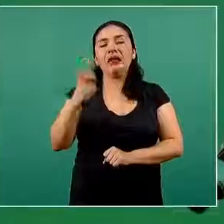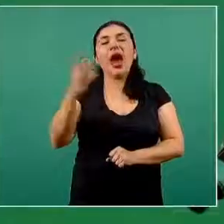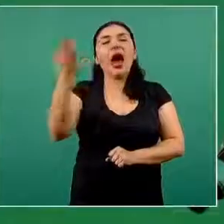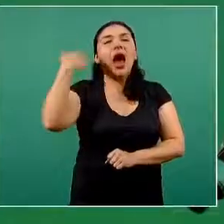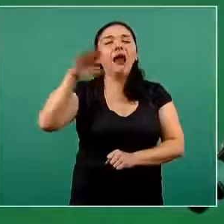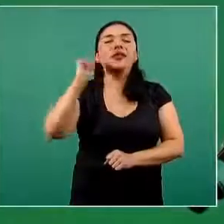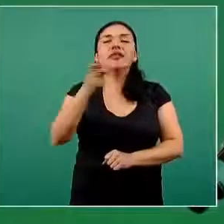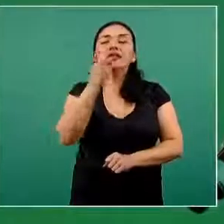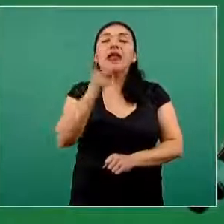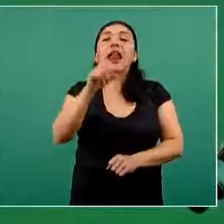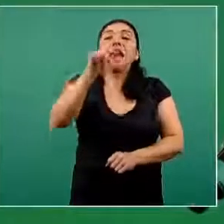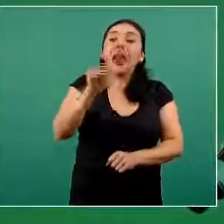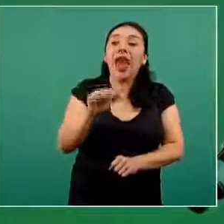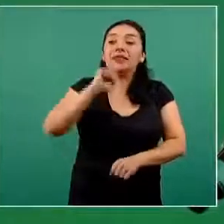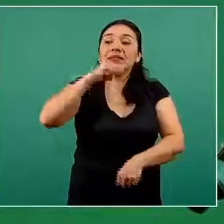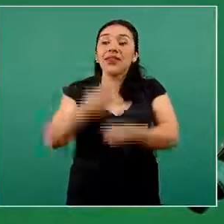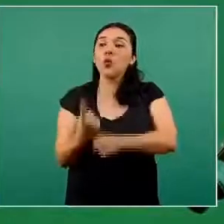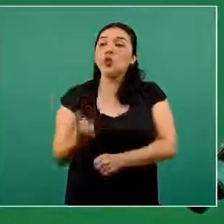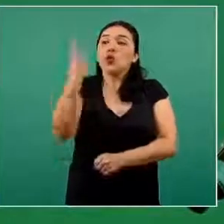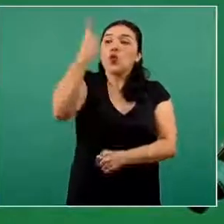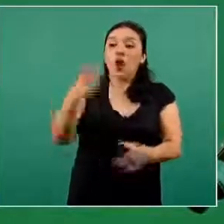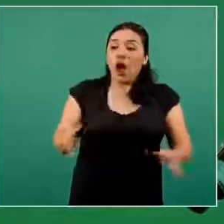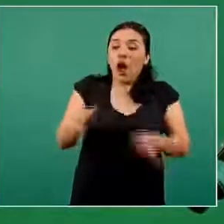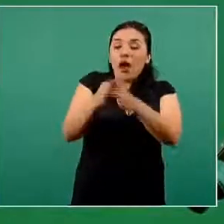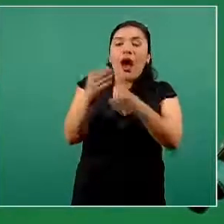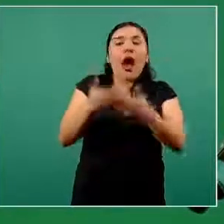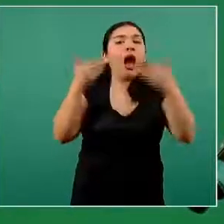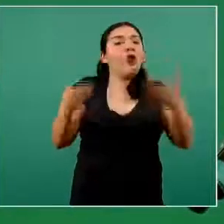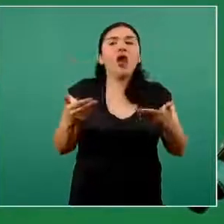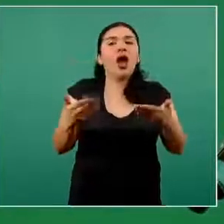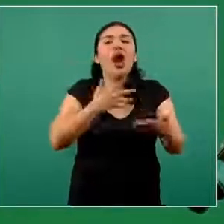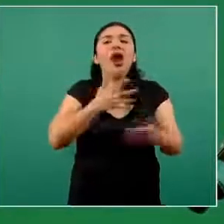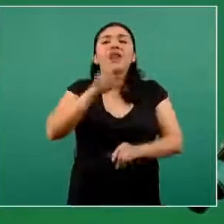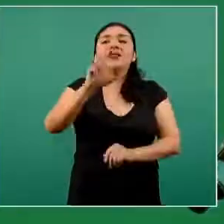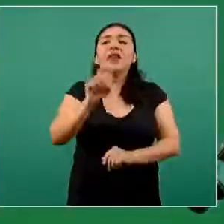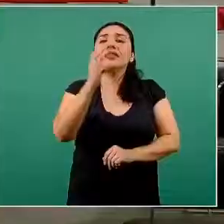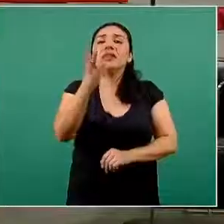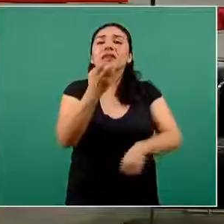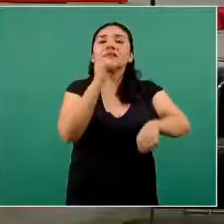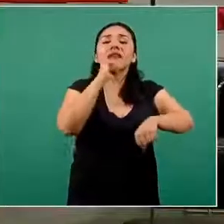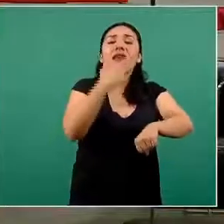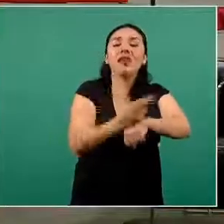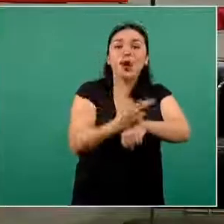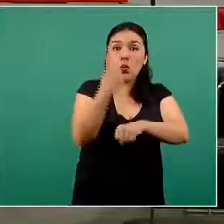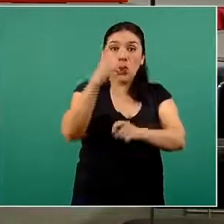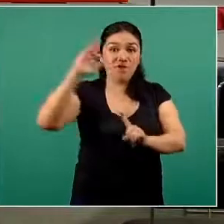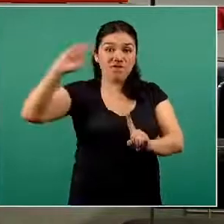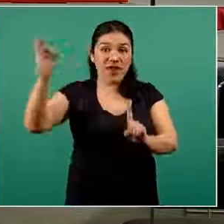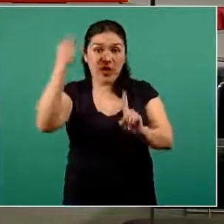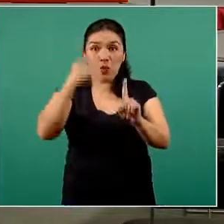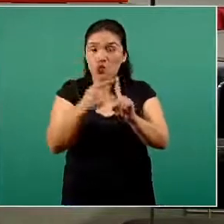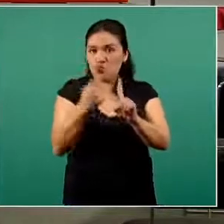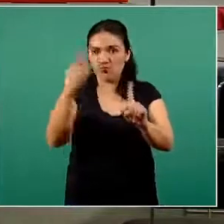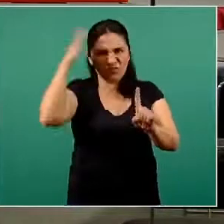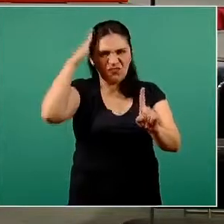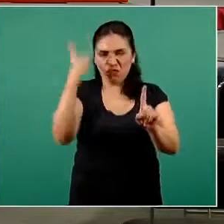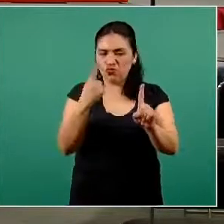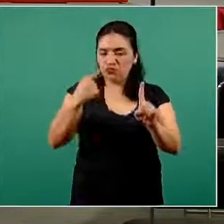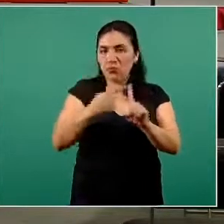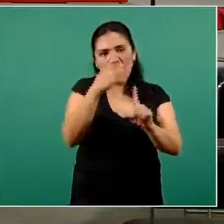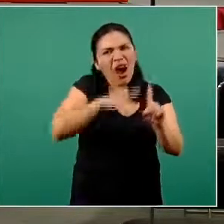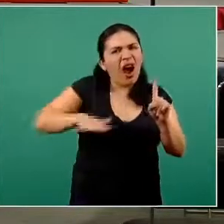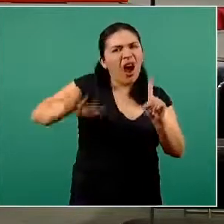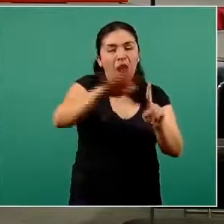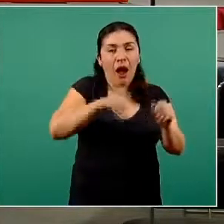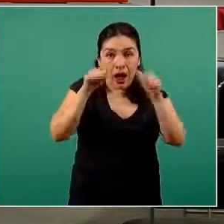la Secretaría, hoy en realidad son 33 Secretarías de Salud. La federal, que es una sola para todo